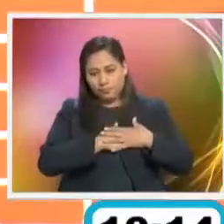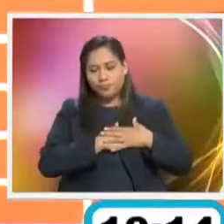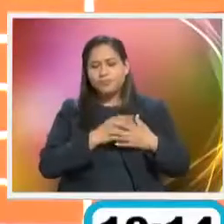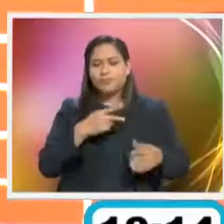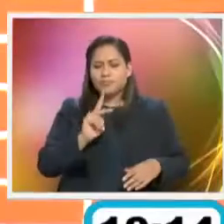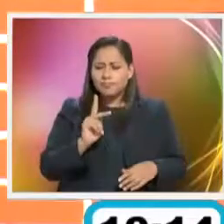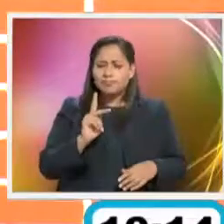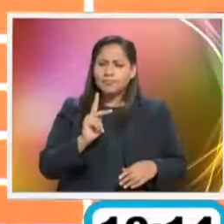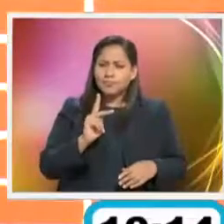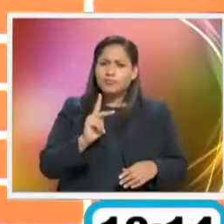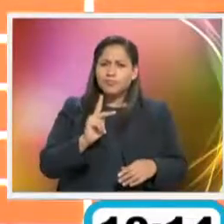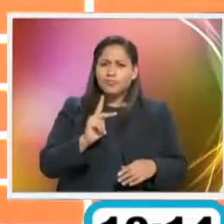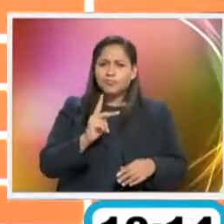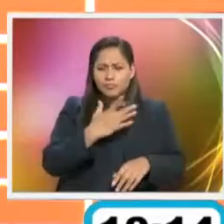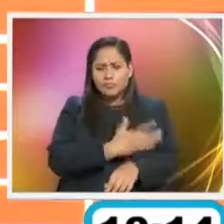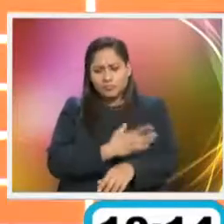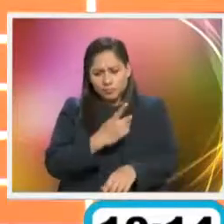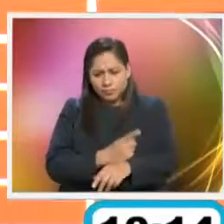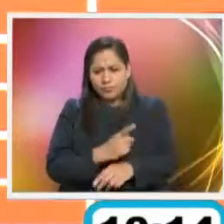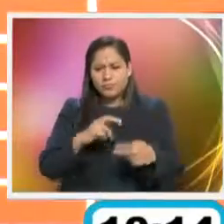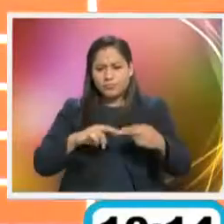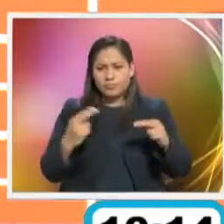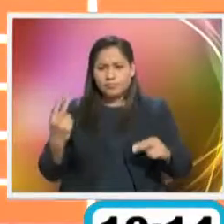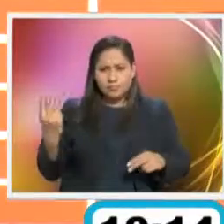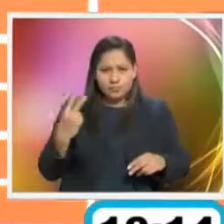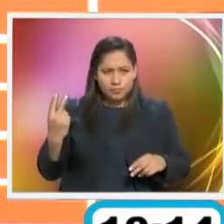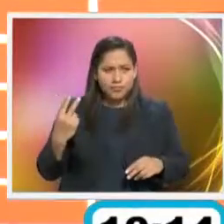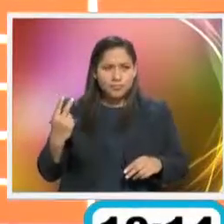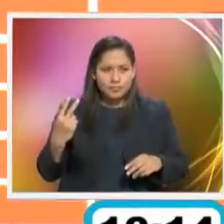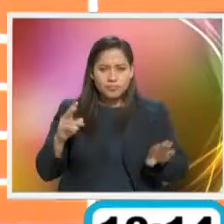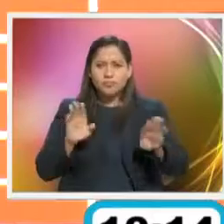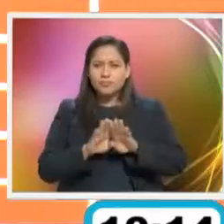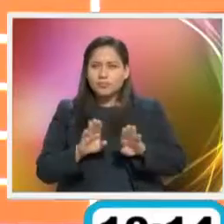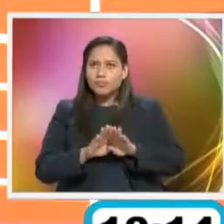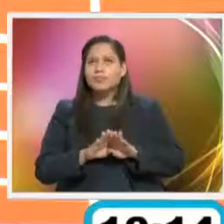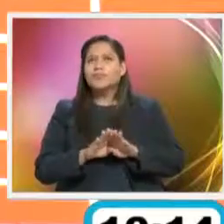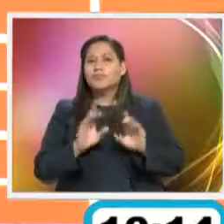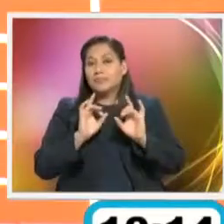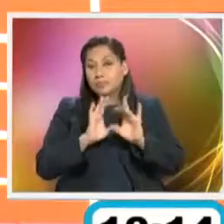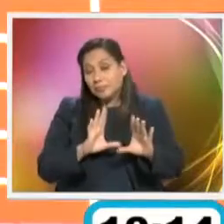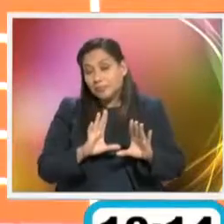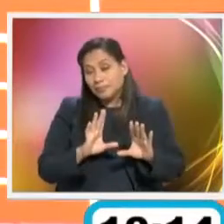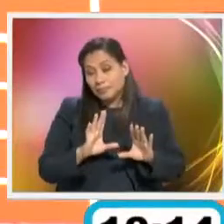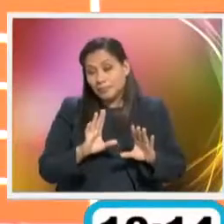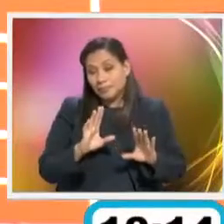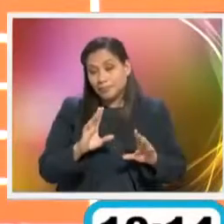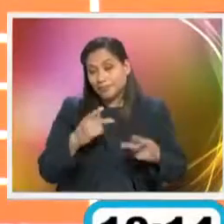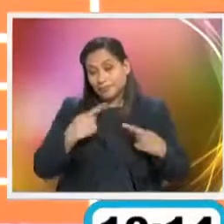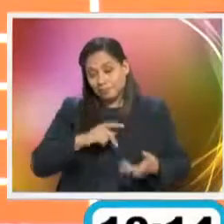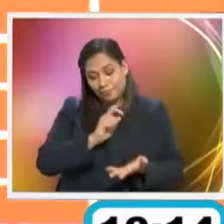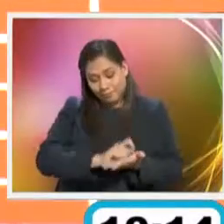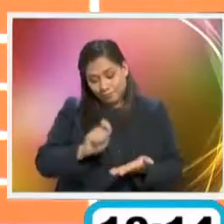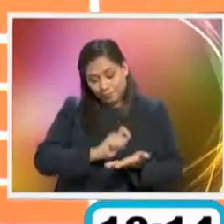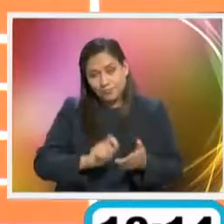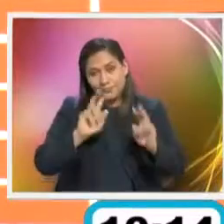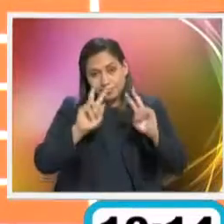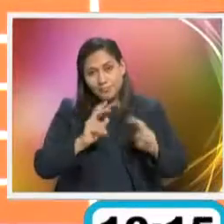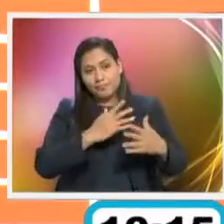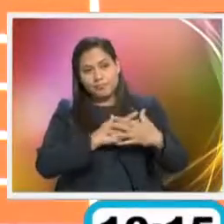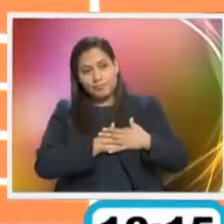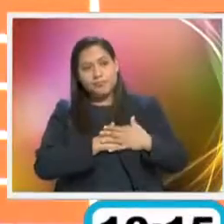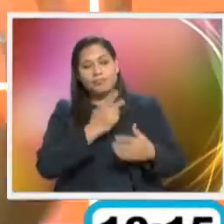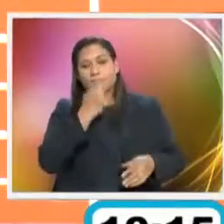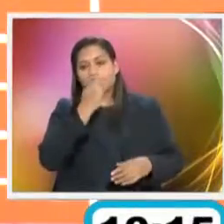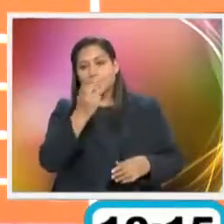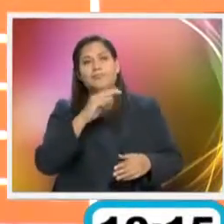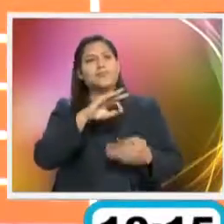hacer una canción súper honesta de una relación y también como de repente tendemos los compositores a hablar del amor y de decir que todo